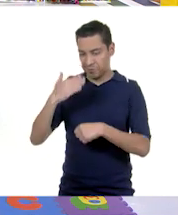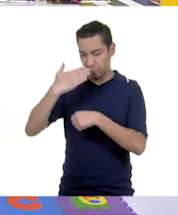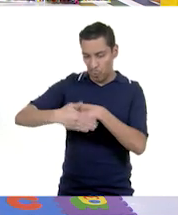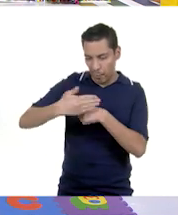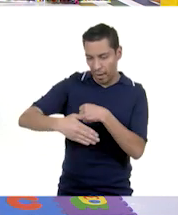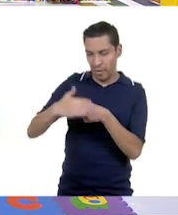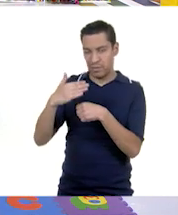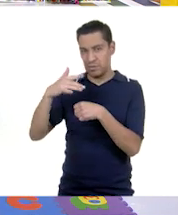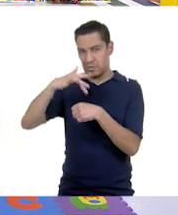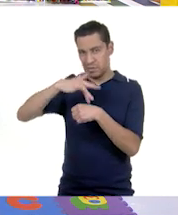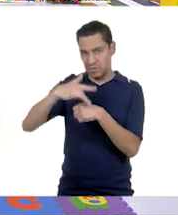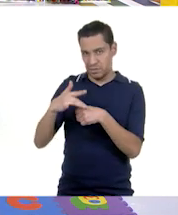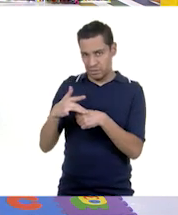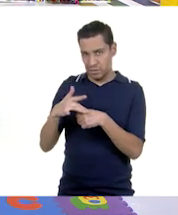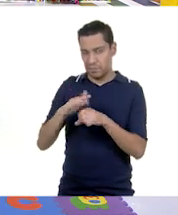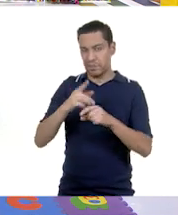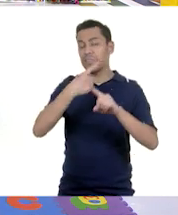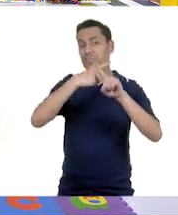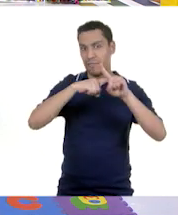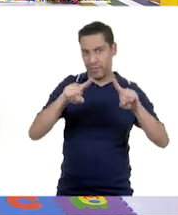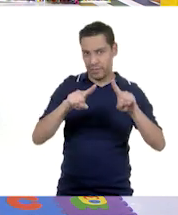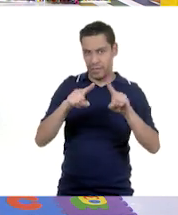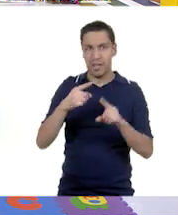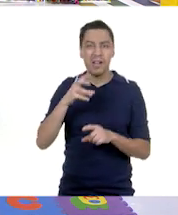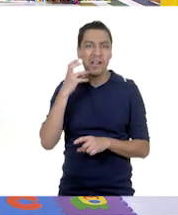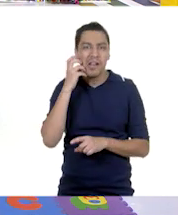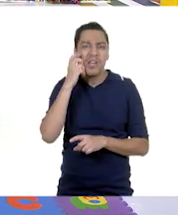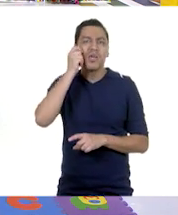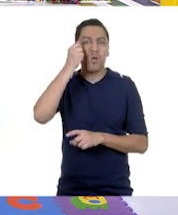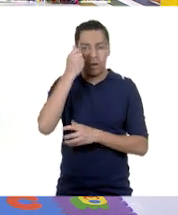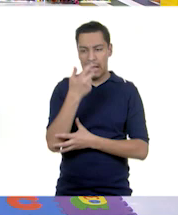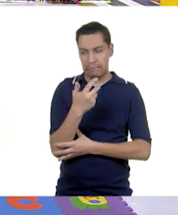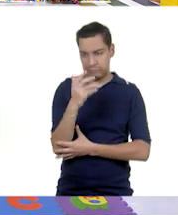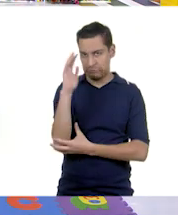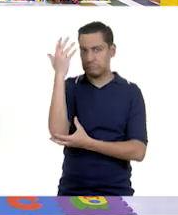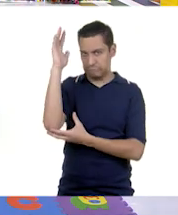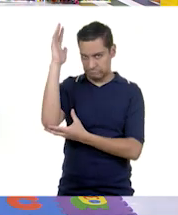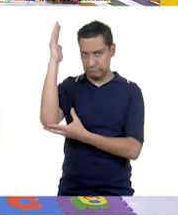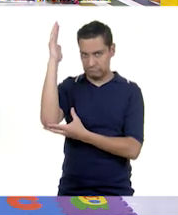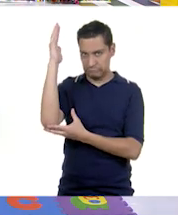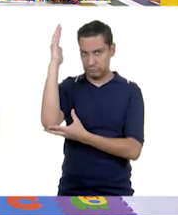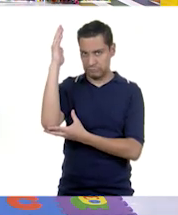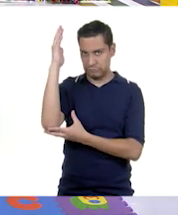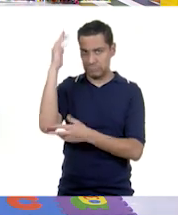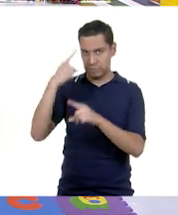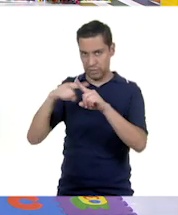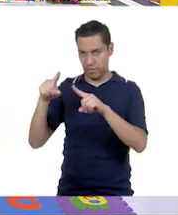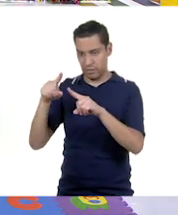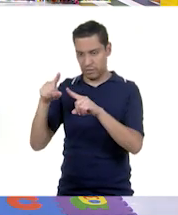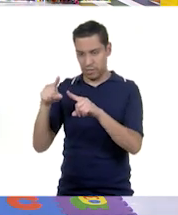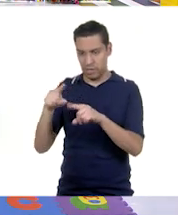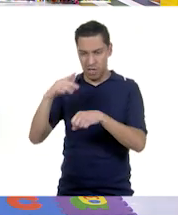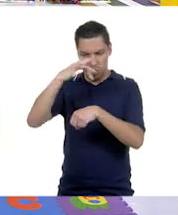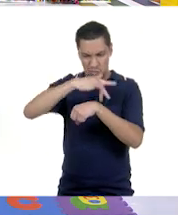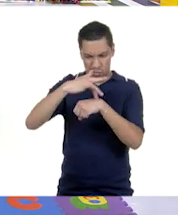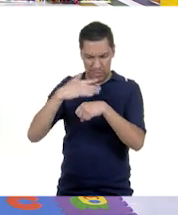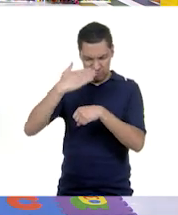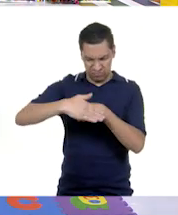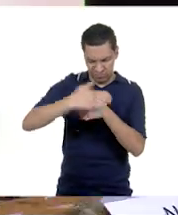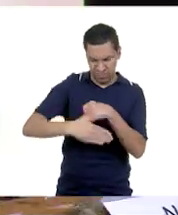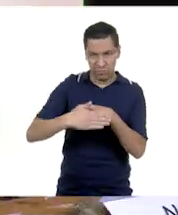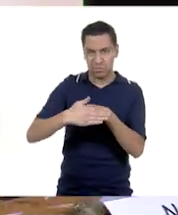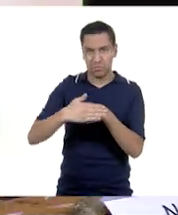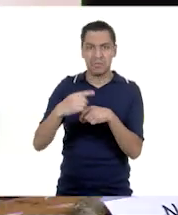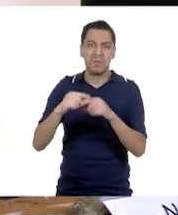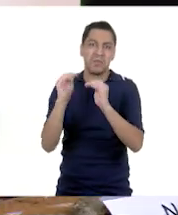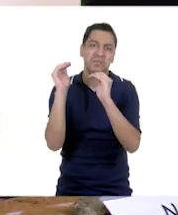crece como si fueran arbustos. Ajá. Se va expandiendo, solo que sí puede alcanzar algunos metros. Incluso podríamos hablar, es muy